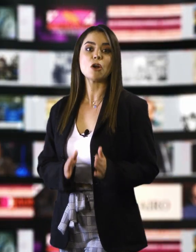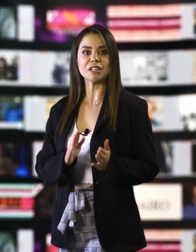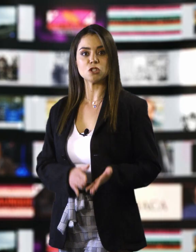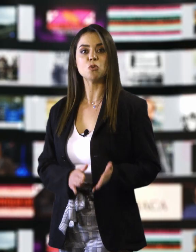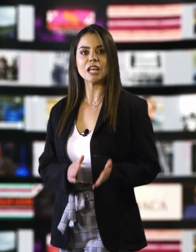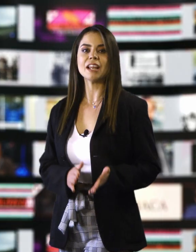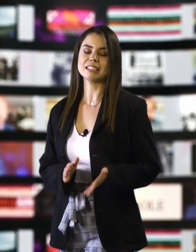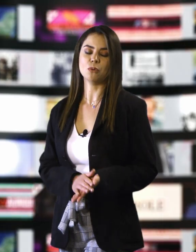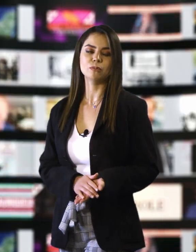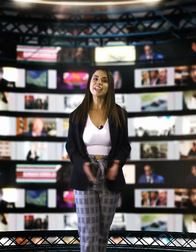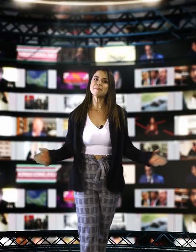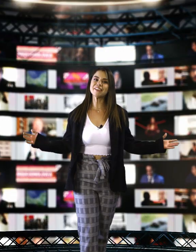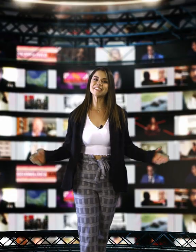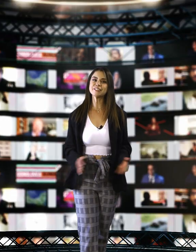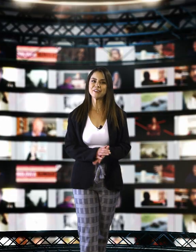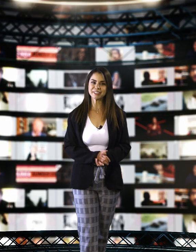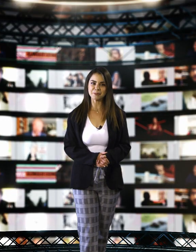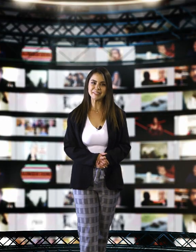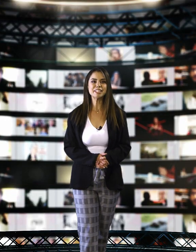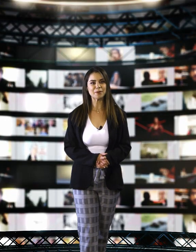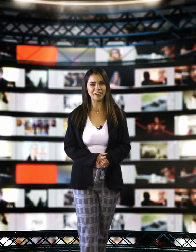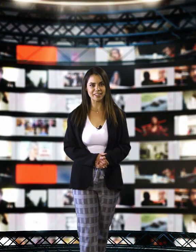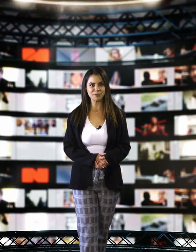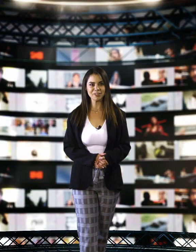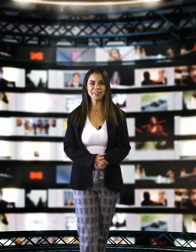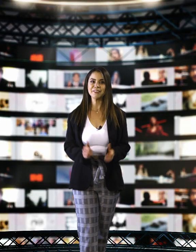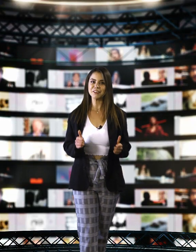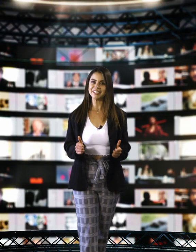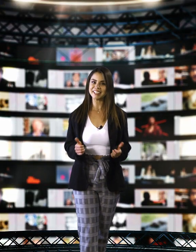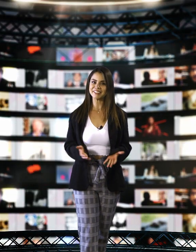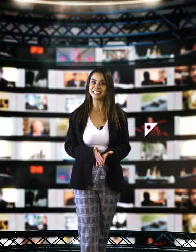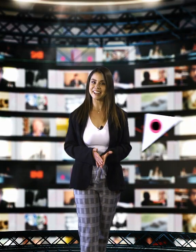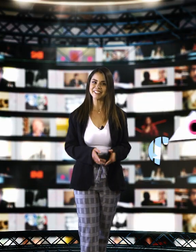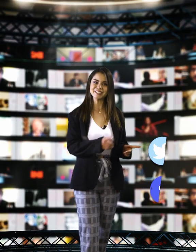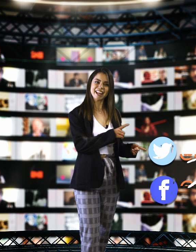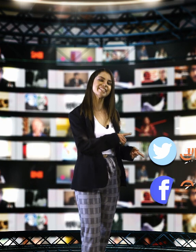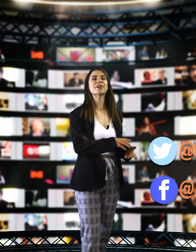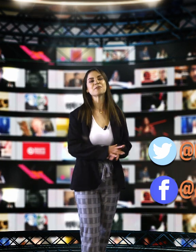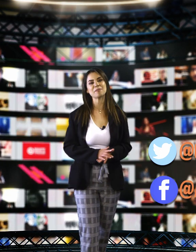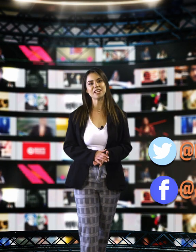decir, la Organización Mundial de la Salud. Amigos, esto fue en resumen. Espero que lo hayan disfrutado. No olviden seguirnos en las